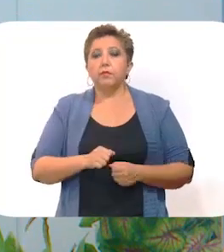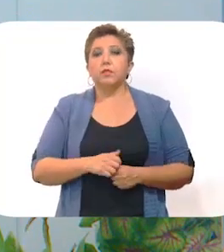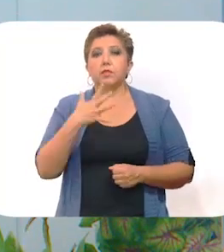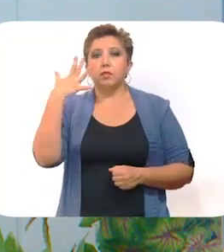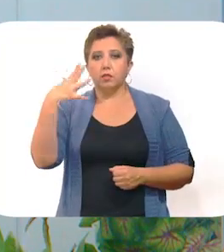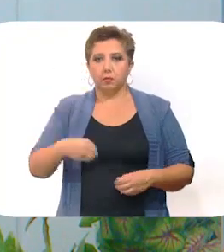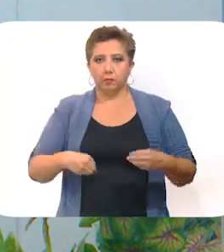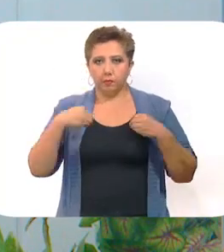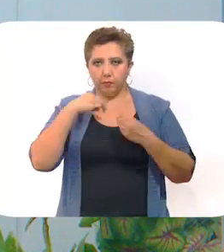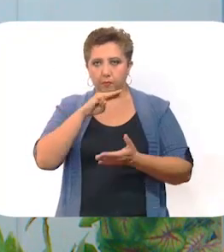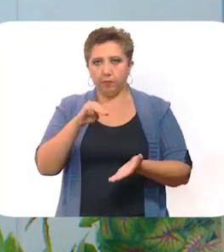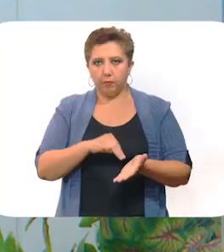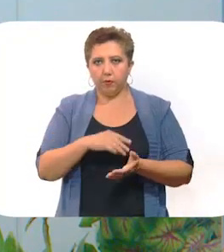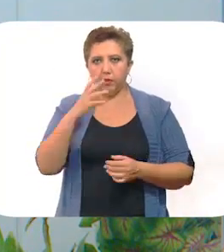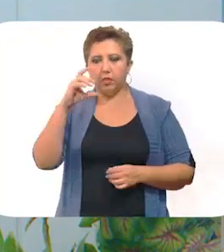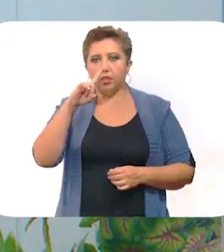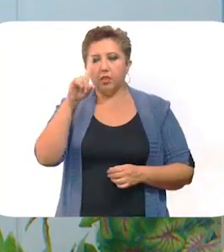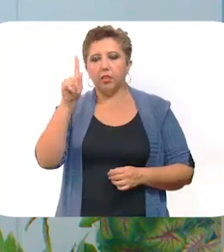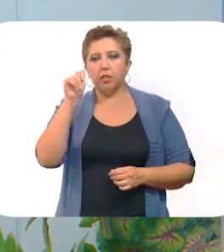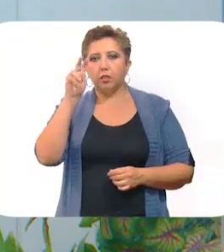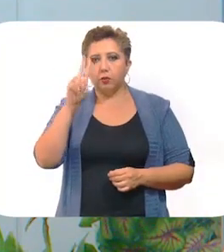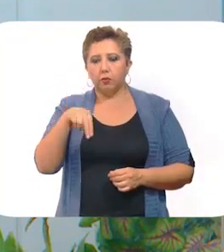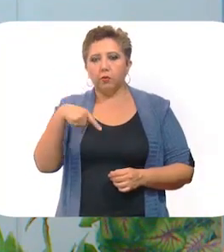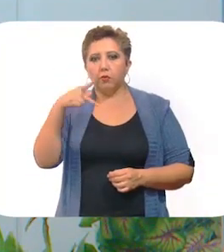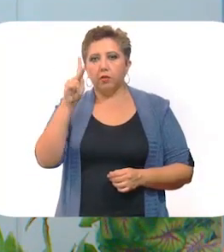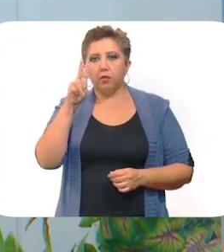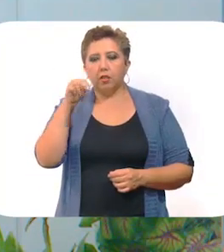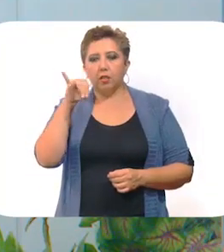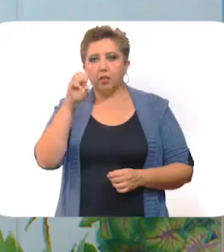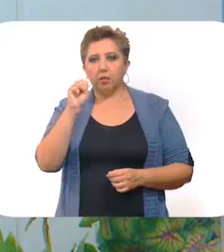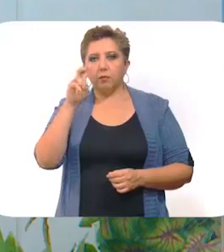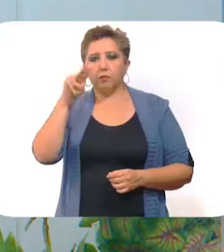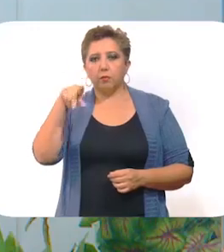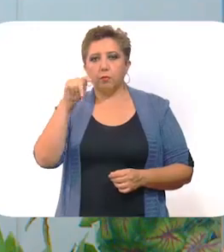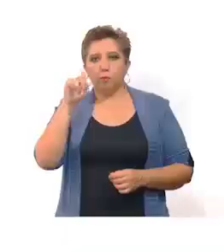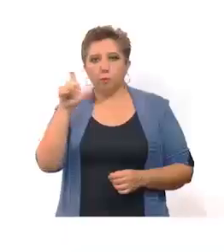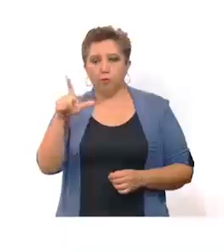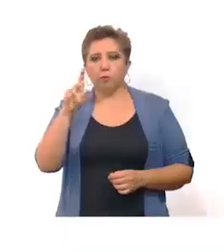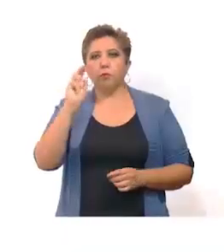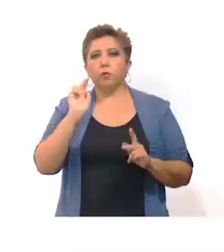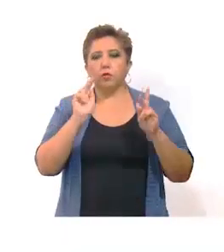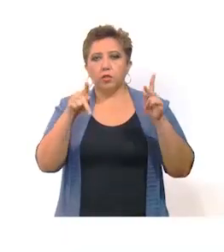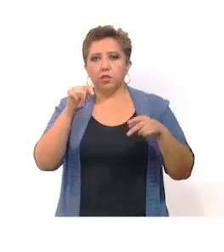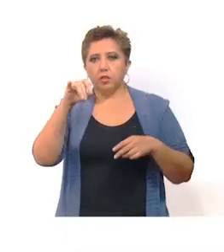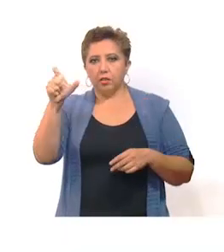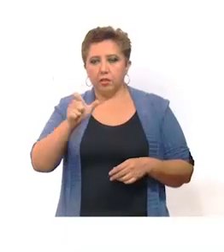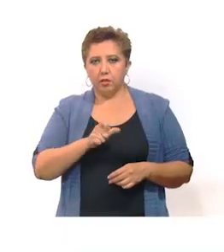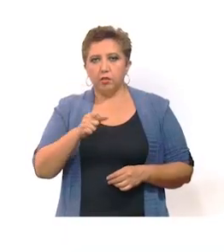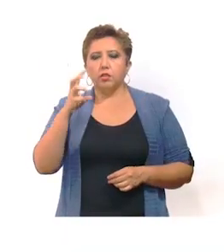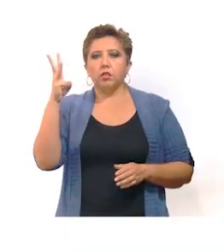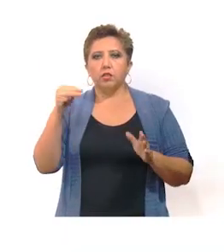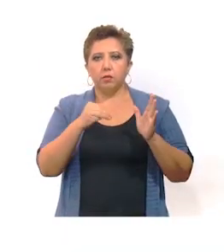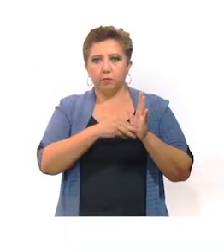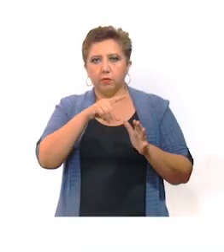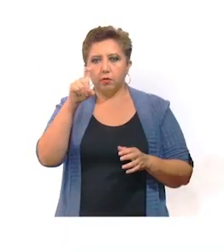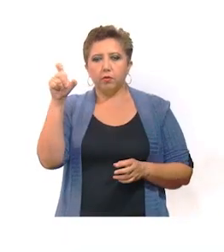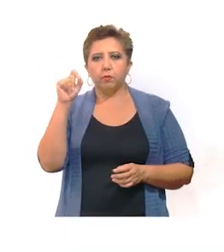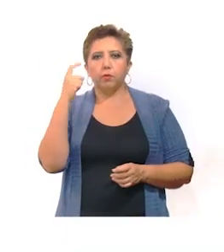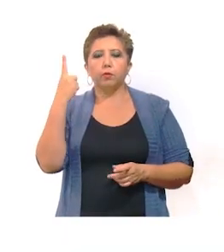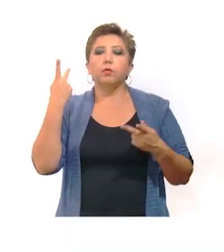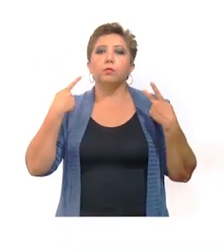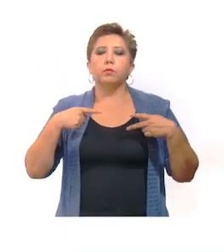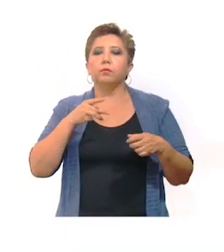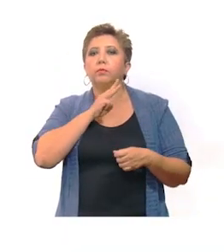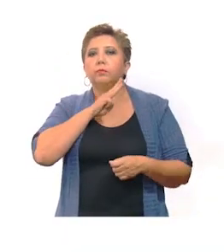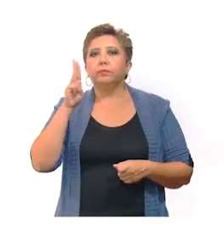en Mérida, uno más en Cinzantún, Canacín, Motul, Progreso y Tecash. En total son 3,121 las personas fallecidas